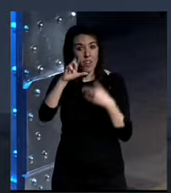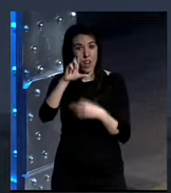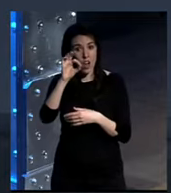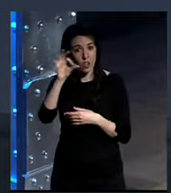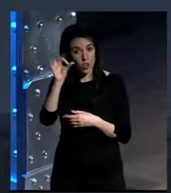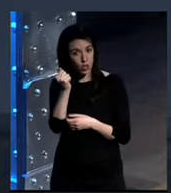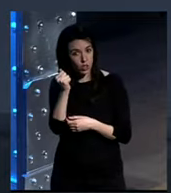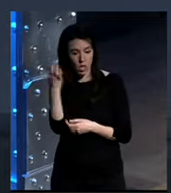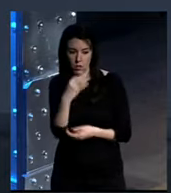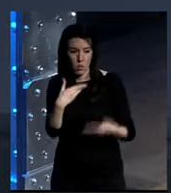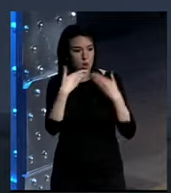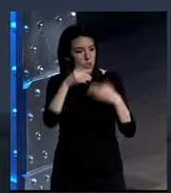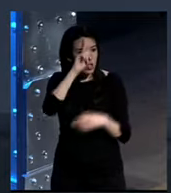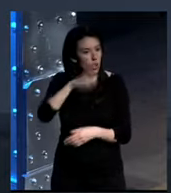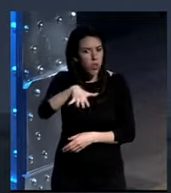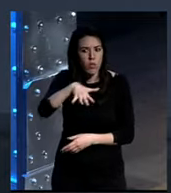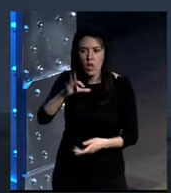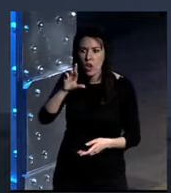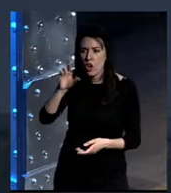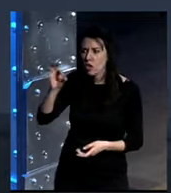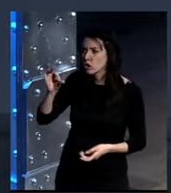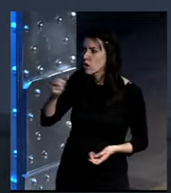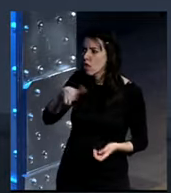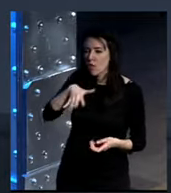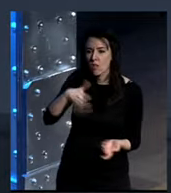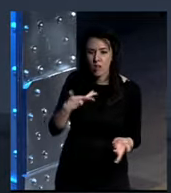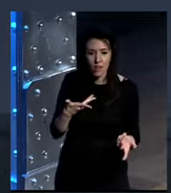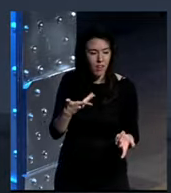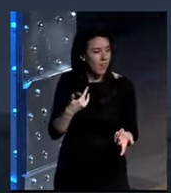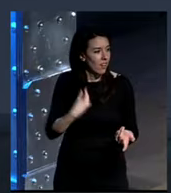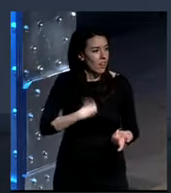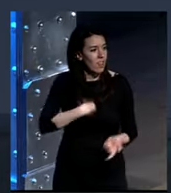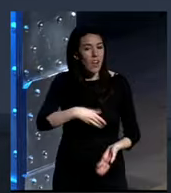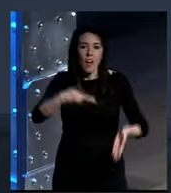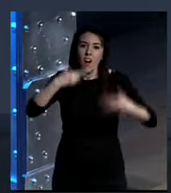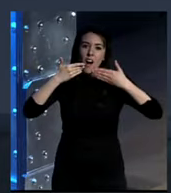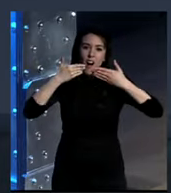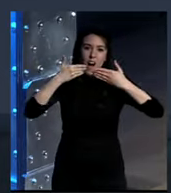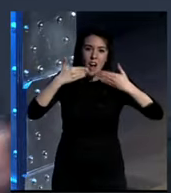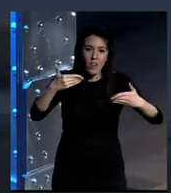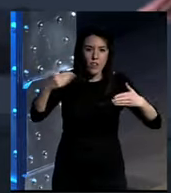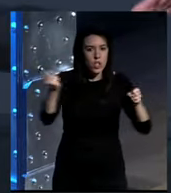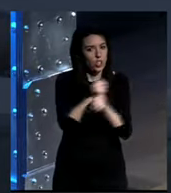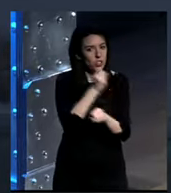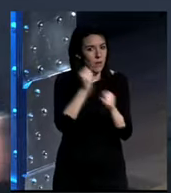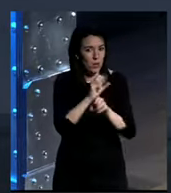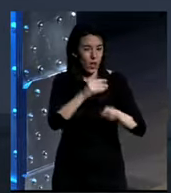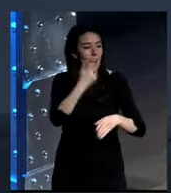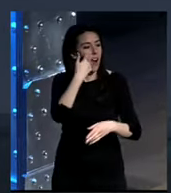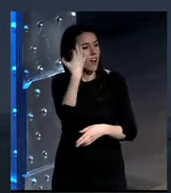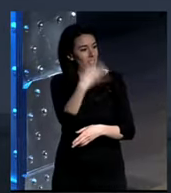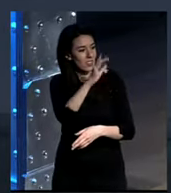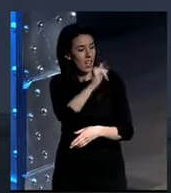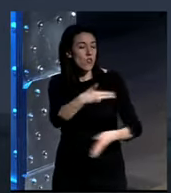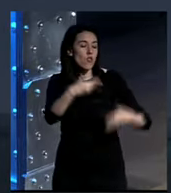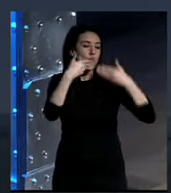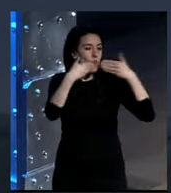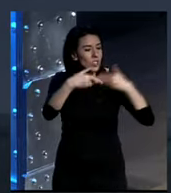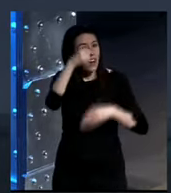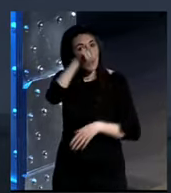tengo que agradecerle, no sé dónde está Rosa ahora mismo por aquí, agradecerle la gran labor. Aquí está Rosa, muchas gracias